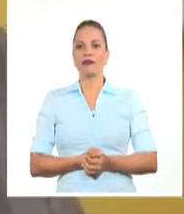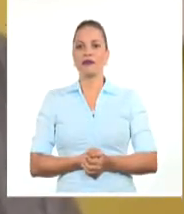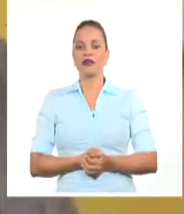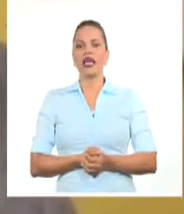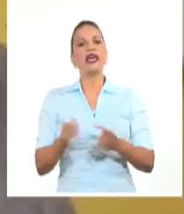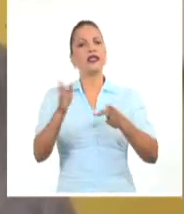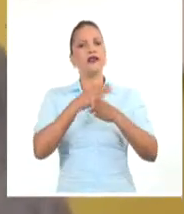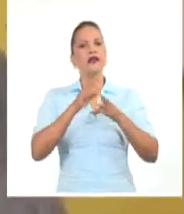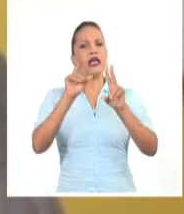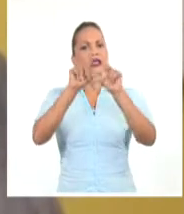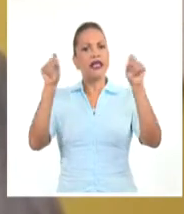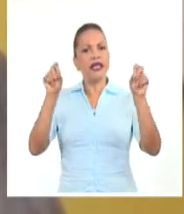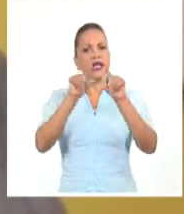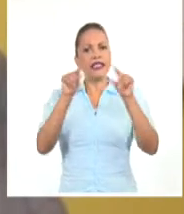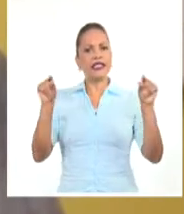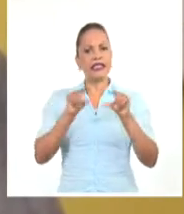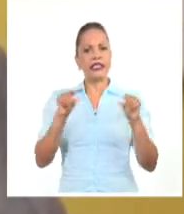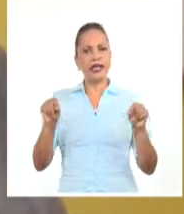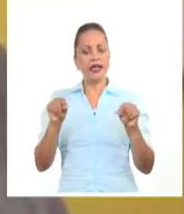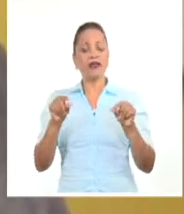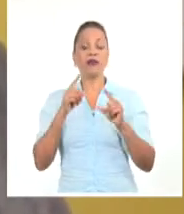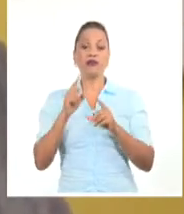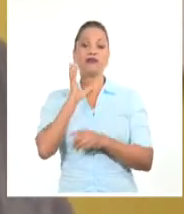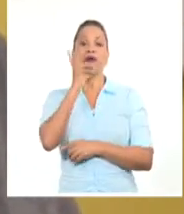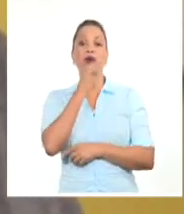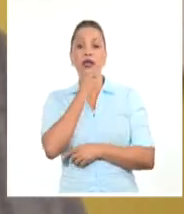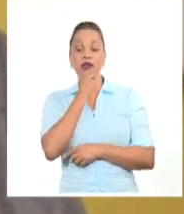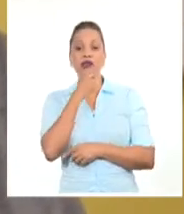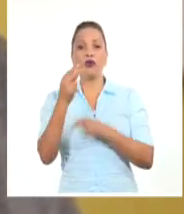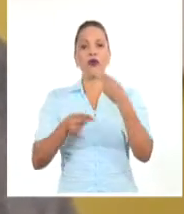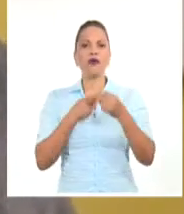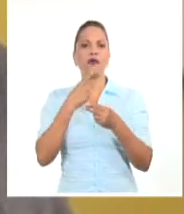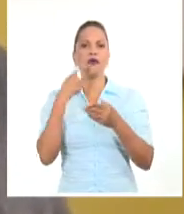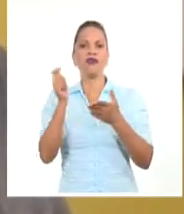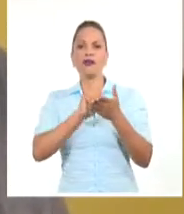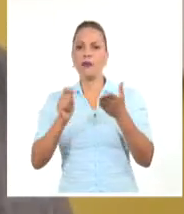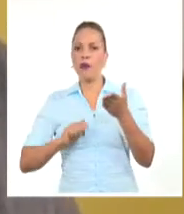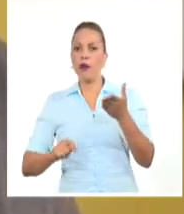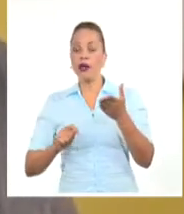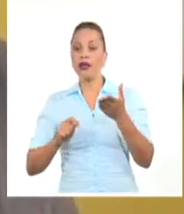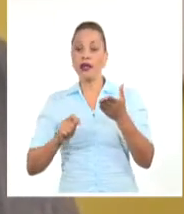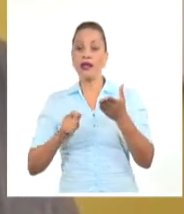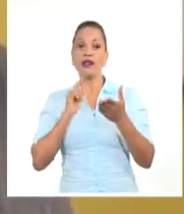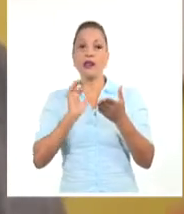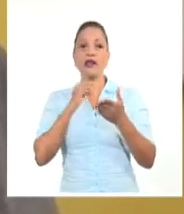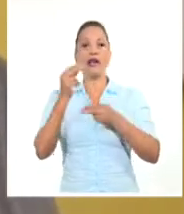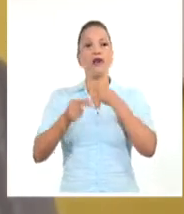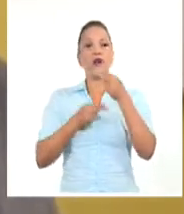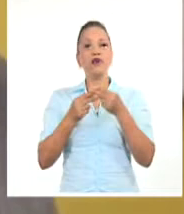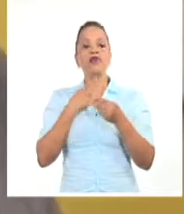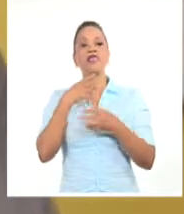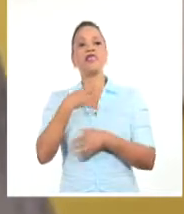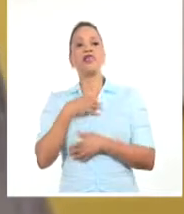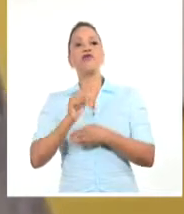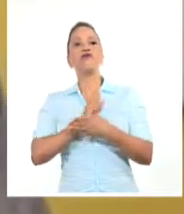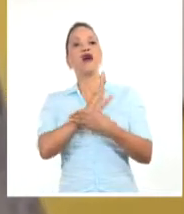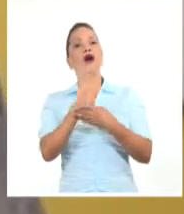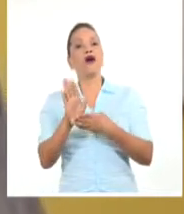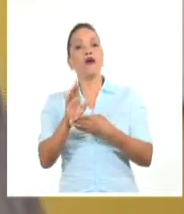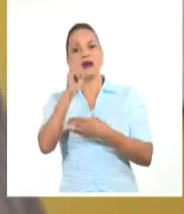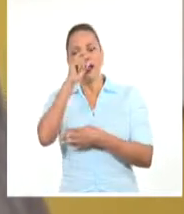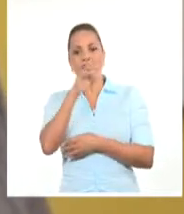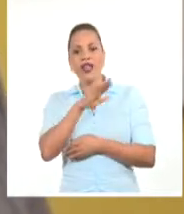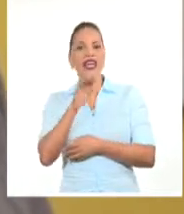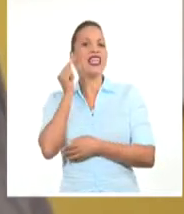textos de un gran poeta dominicano, Manuel del Cabral, que tiene una obra que es una niña con un